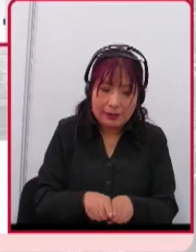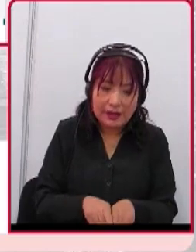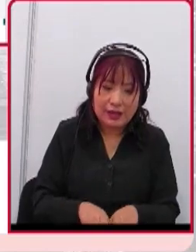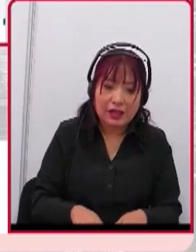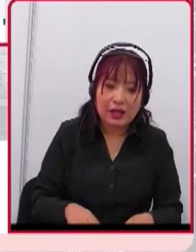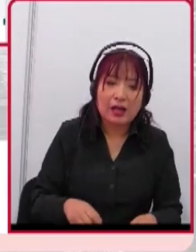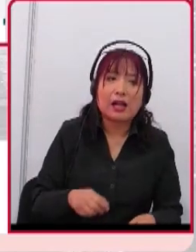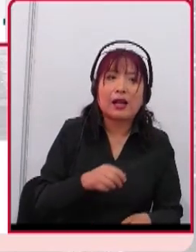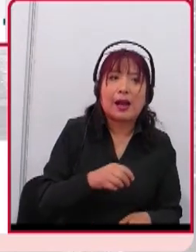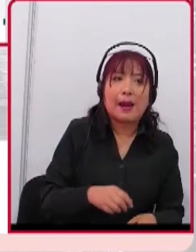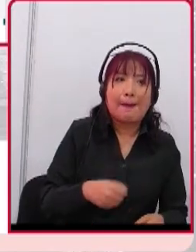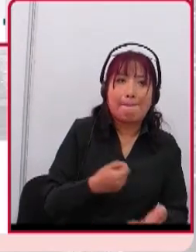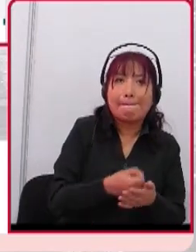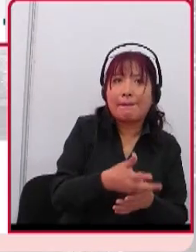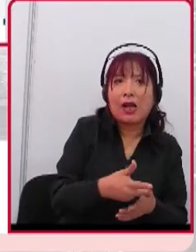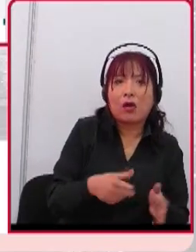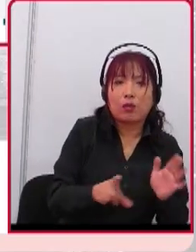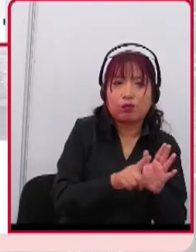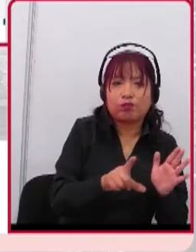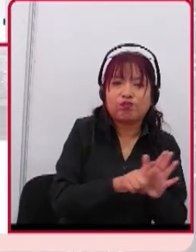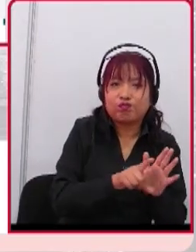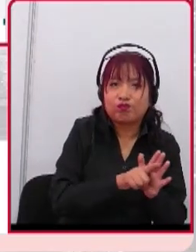y posteriormente la transferencia de recursos.